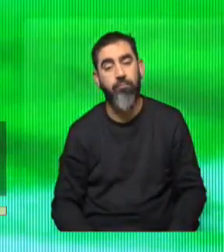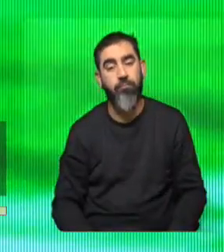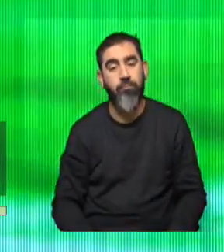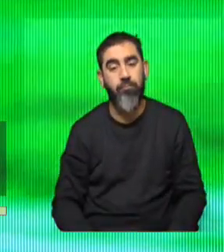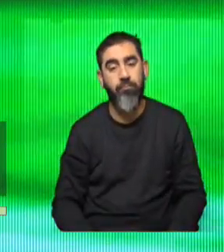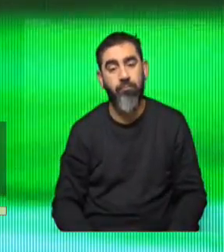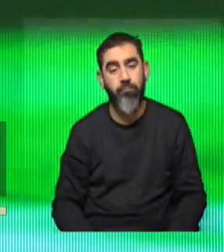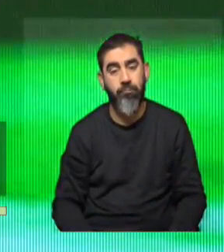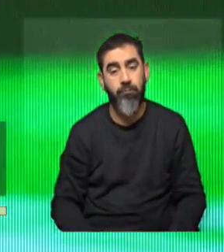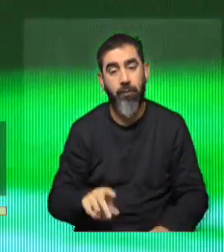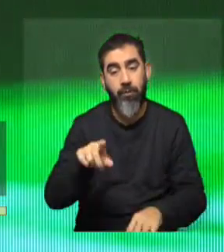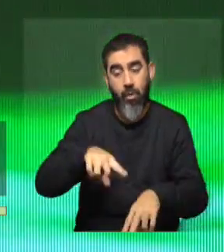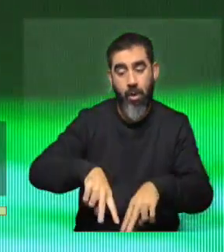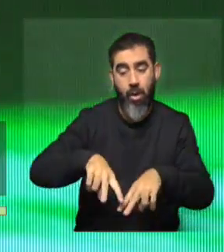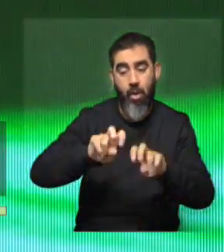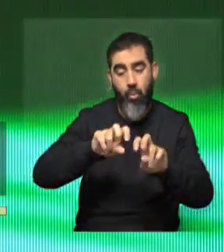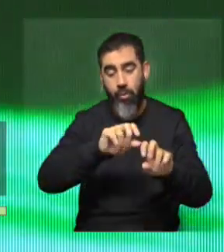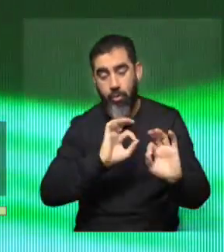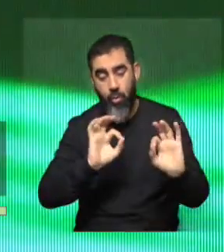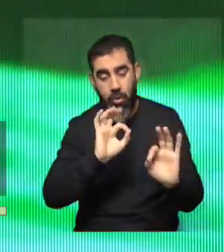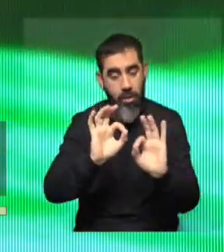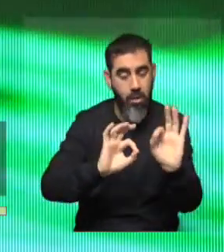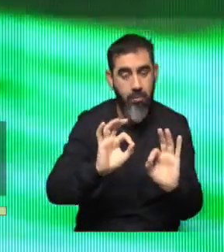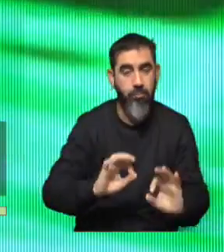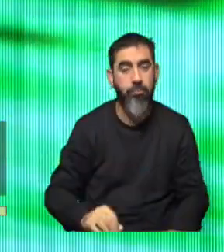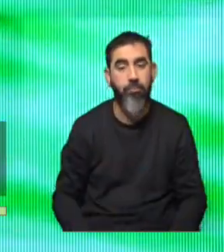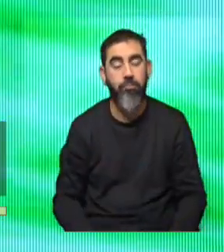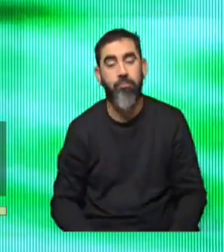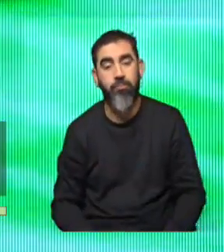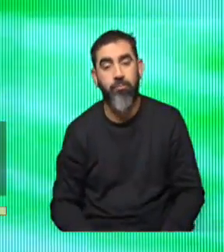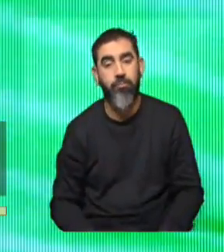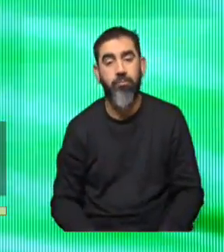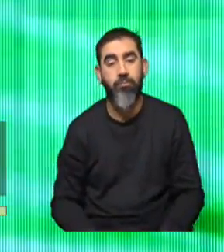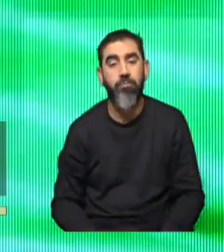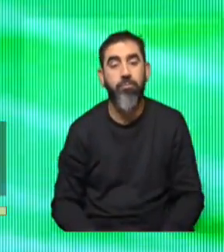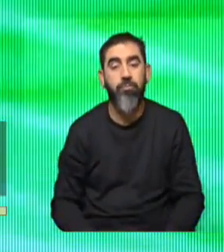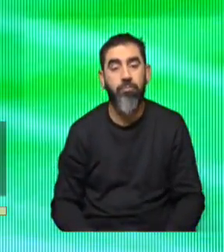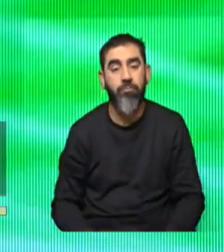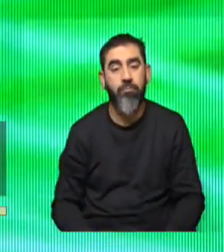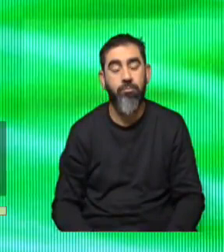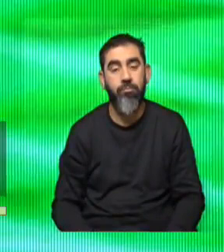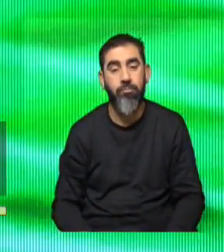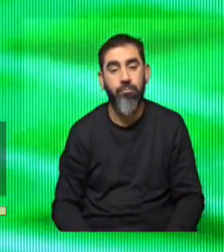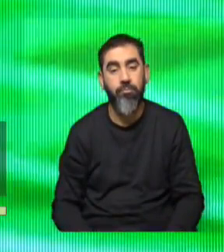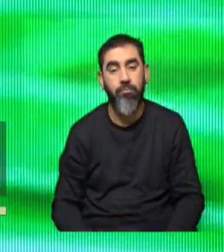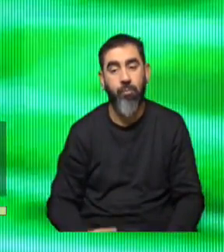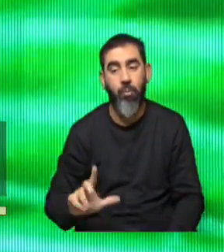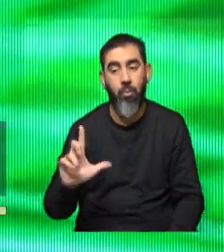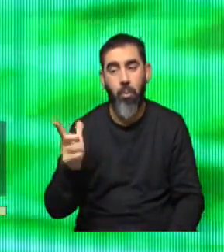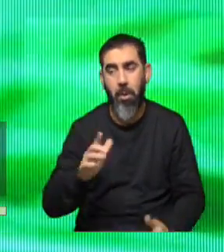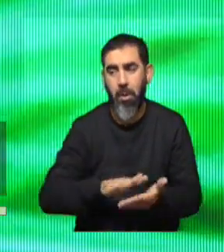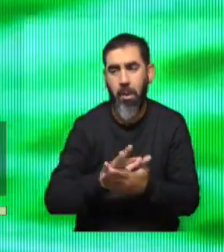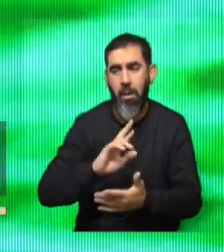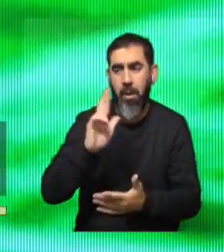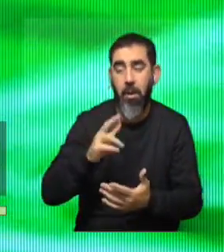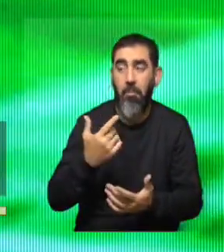lo que las auditorías revisaron este de todas maneras acá No hay no hay ningún misterio si